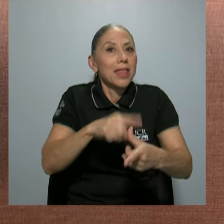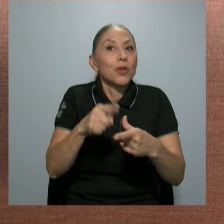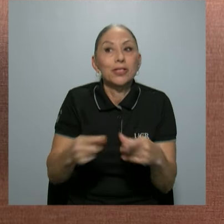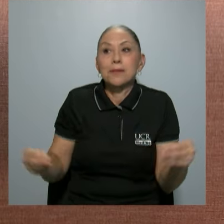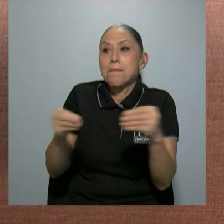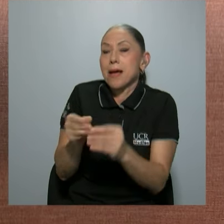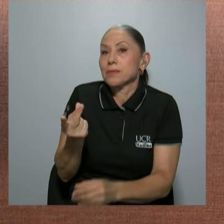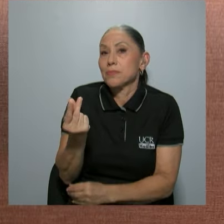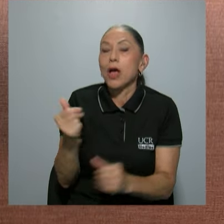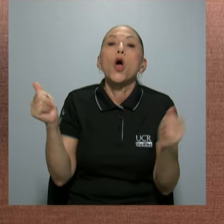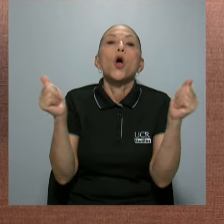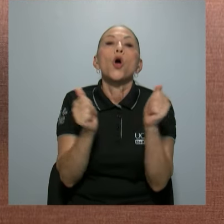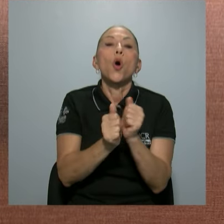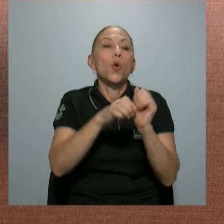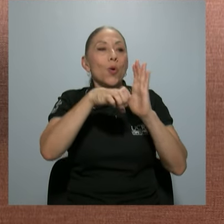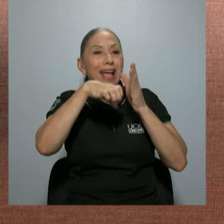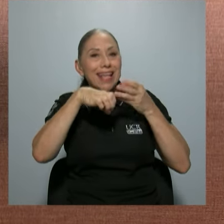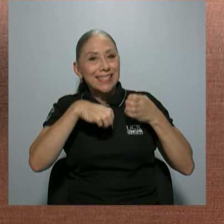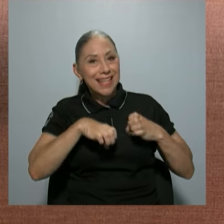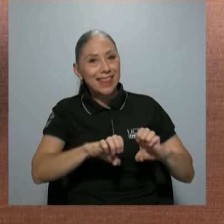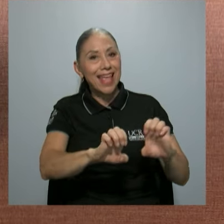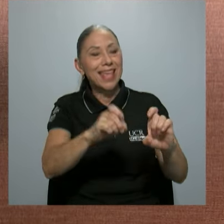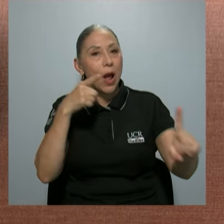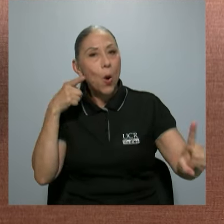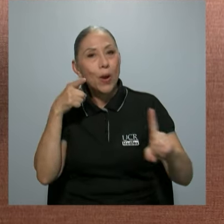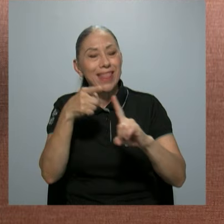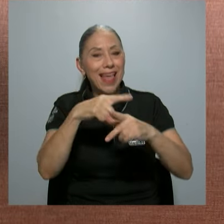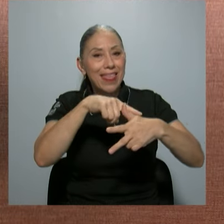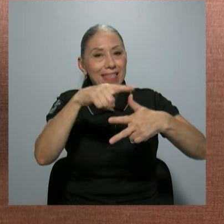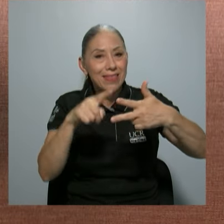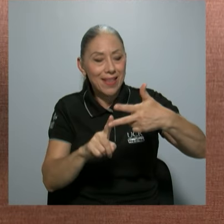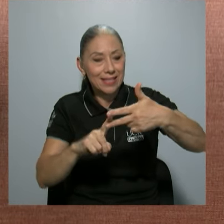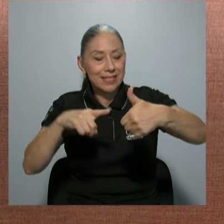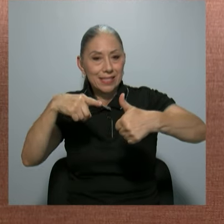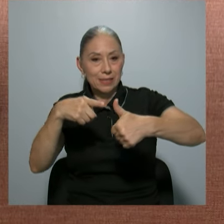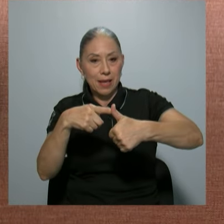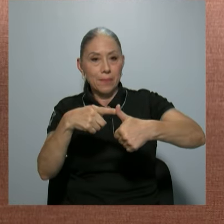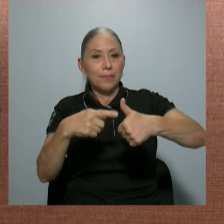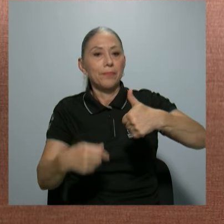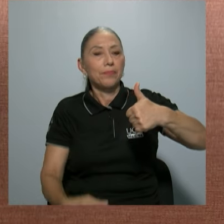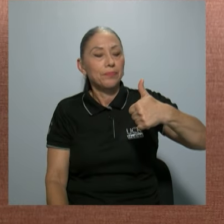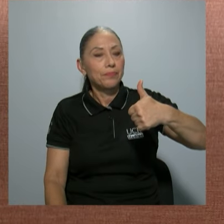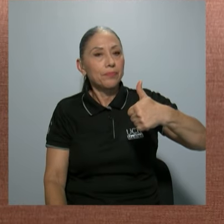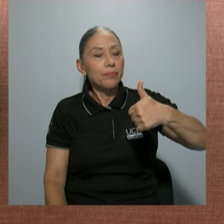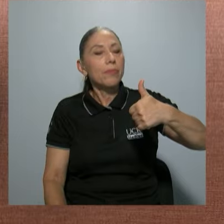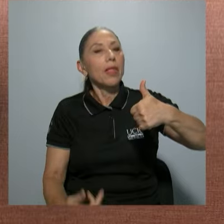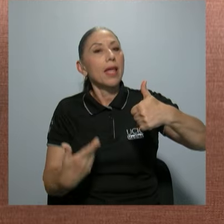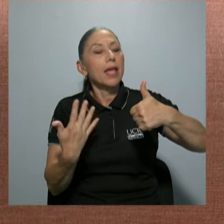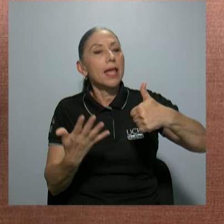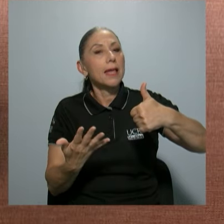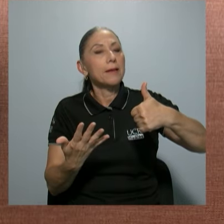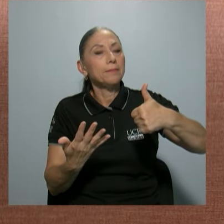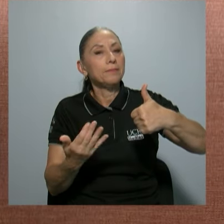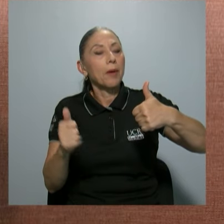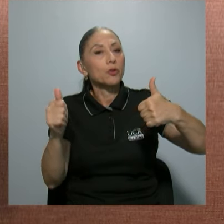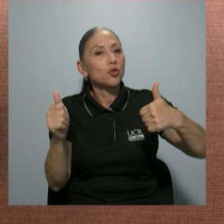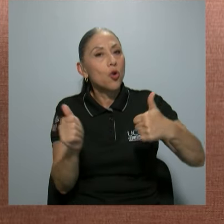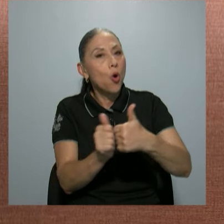una estrategia orientada en 3 líneas de acción. Primero, vamos con